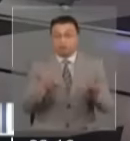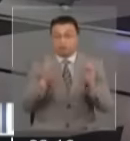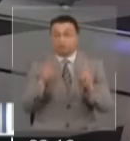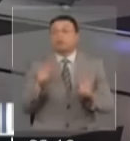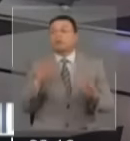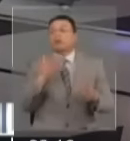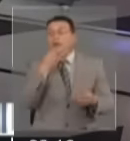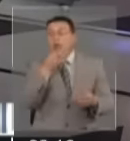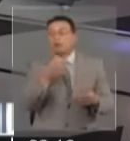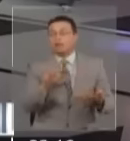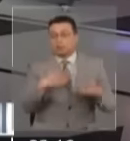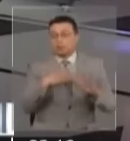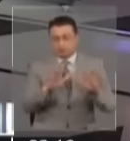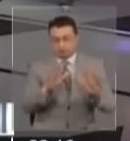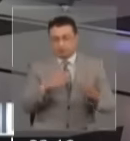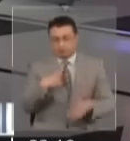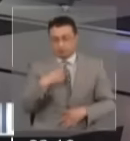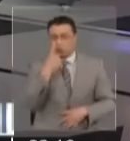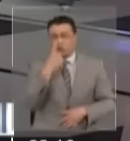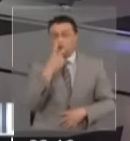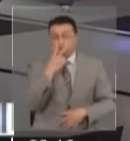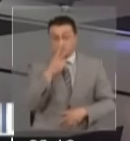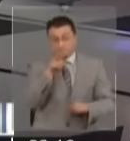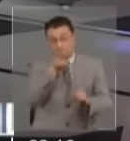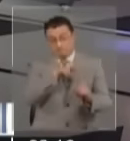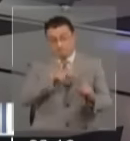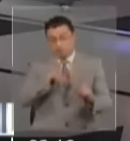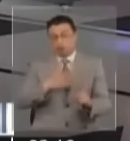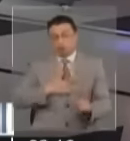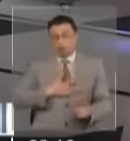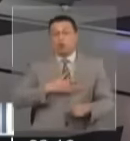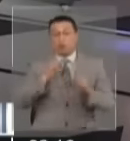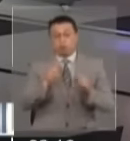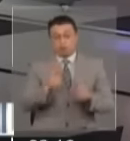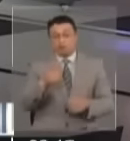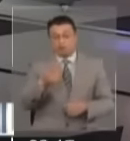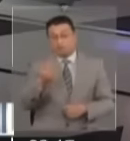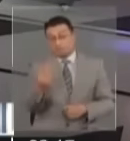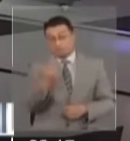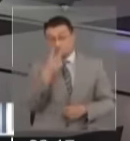acá. Mira, yo tengo una visión. Yo creo que uno puede valorar